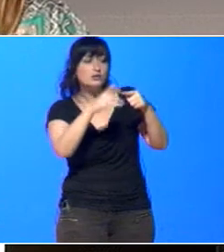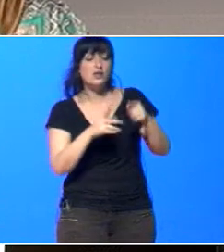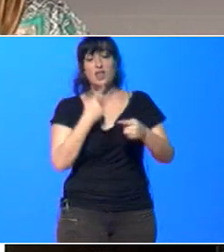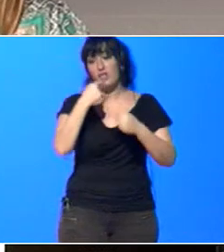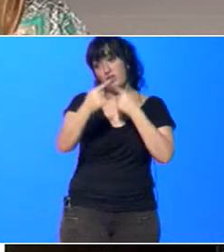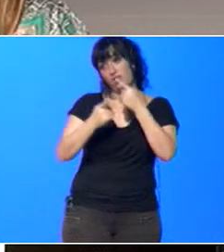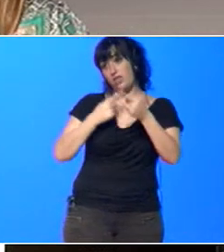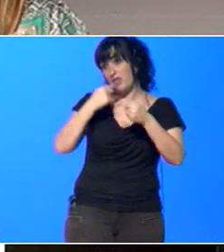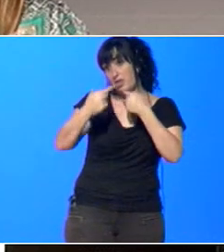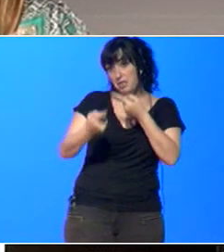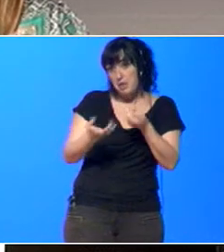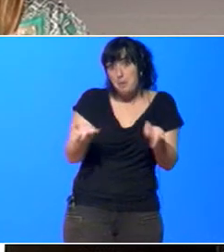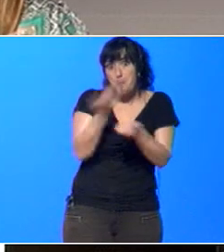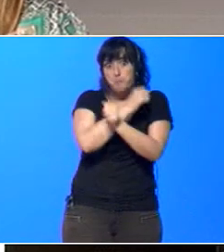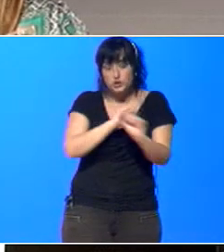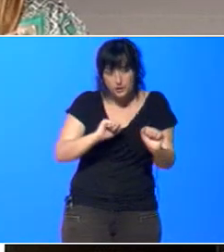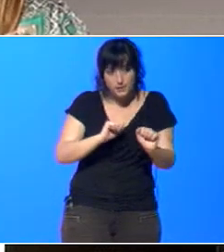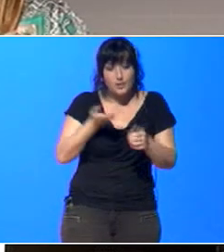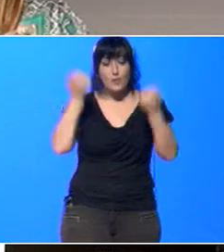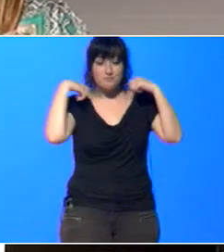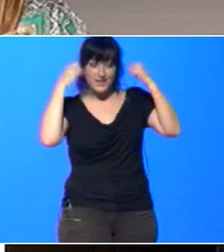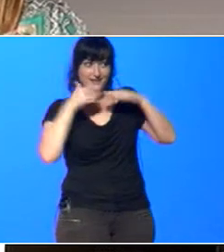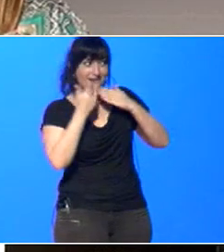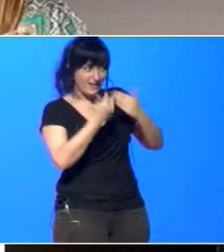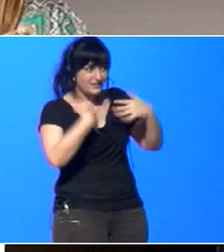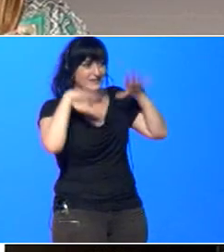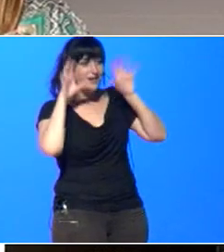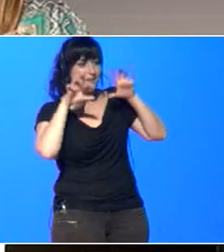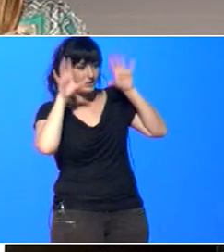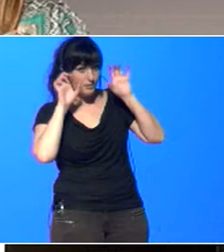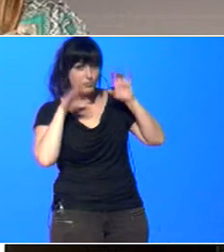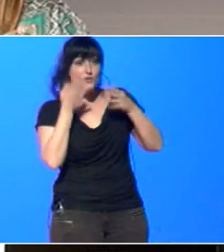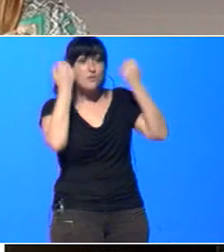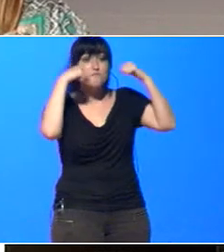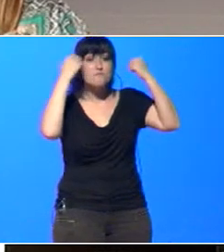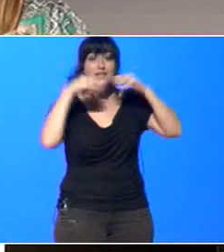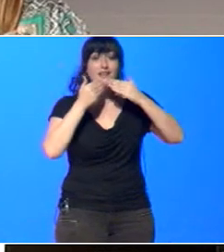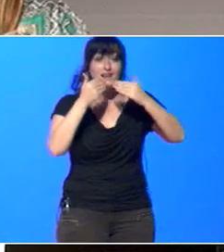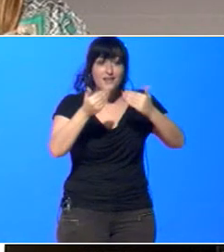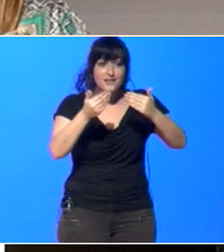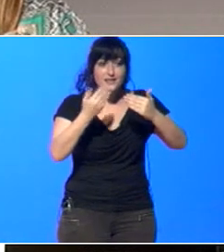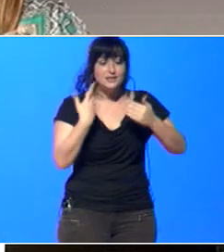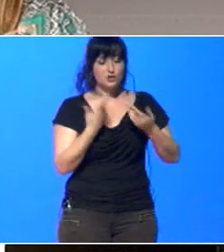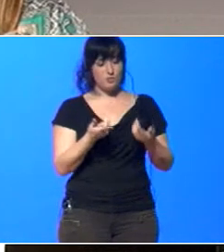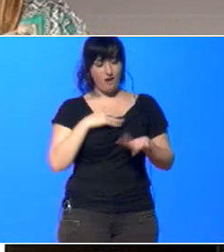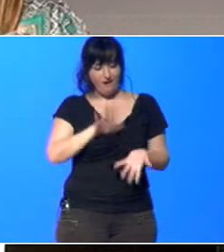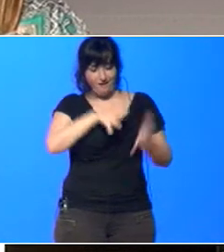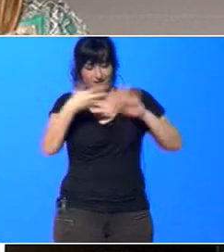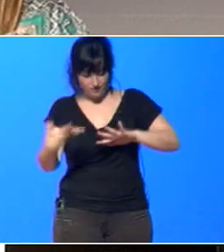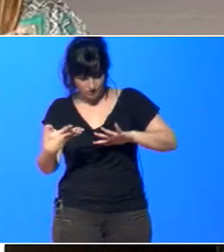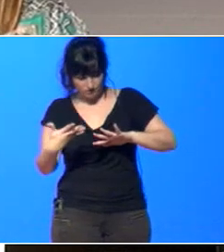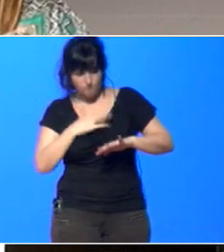una, son imposibles. Porque la práctica ordena sintéticamente las posibilidades de acción, que son las únicas